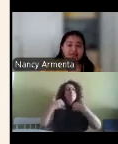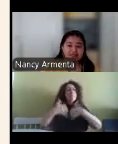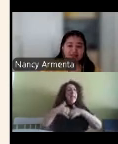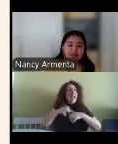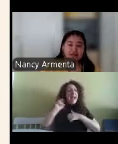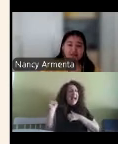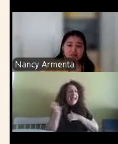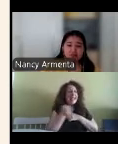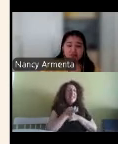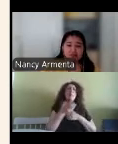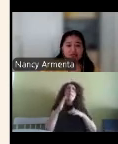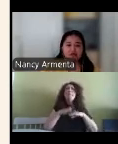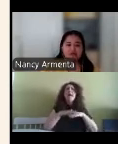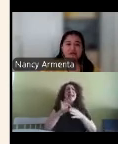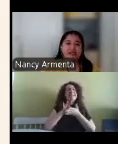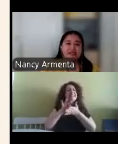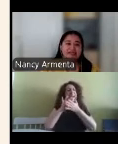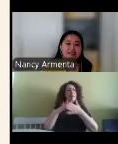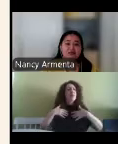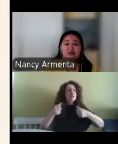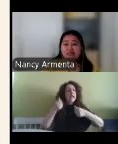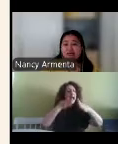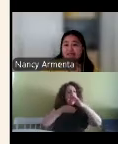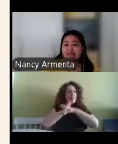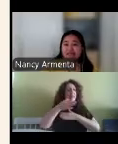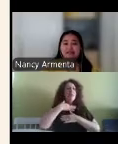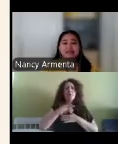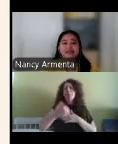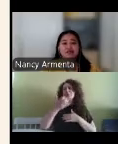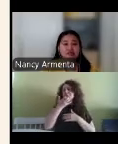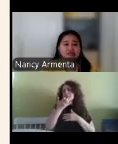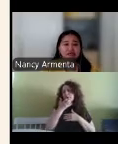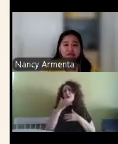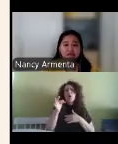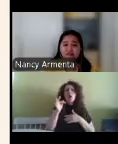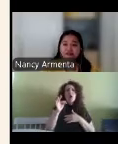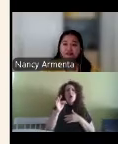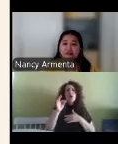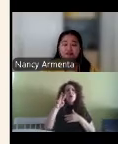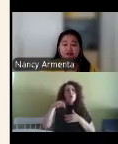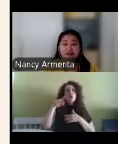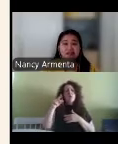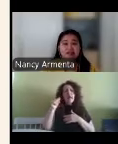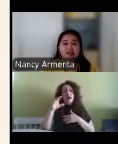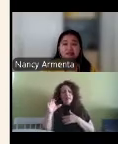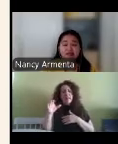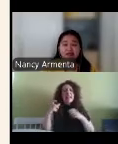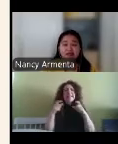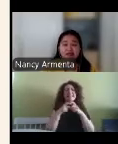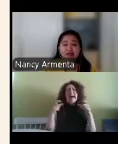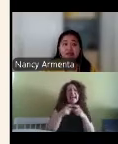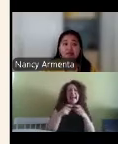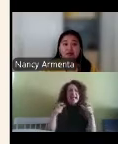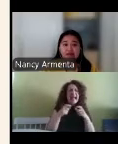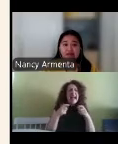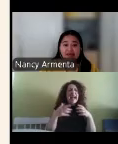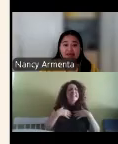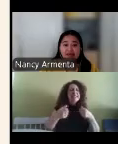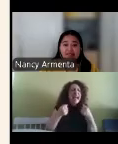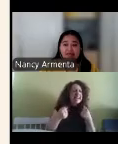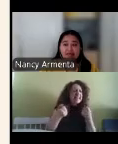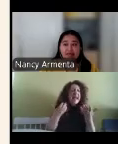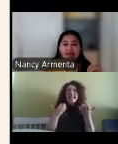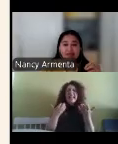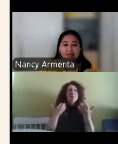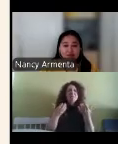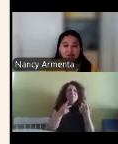poder acceder a los servicios sanitarios, si es un DASE, si es un DASPE, si es una tarjeta sanitaria. Porque la realidad